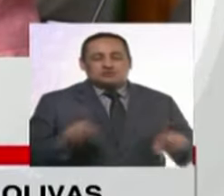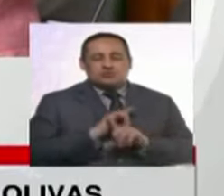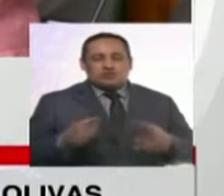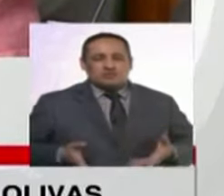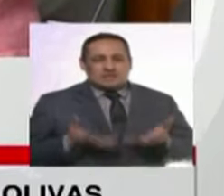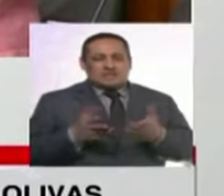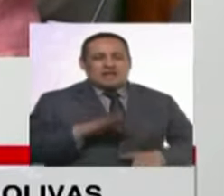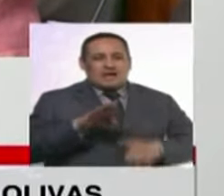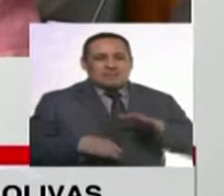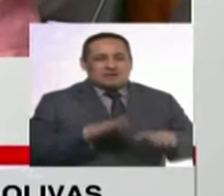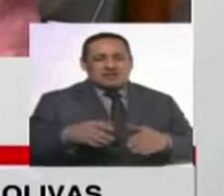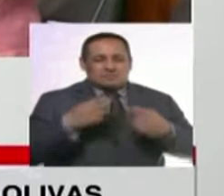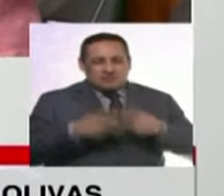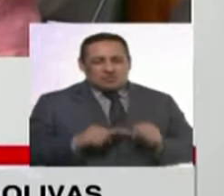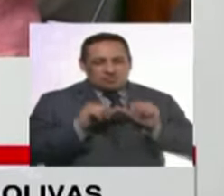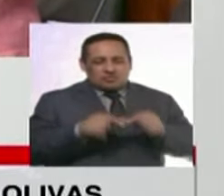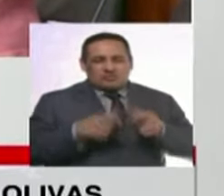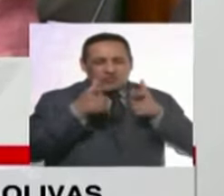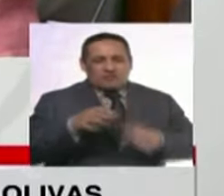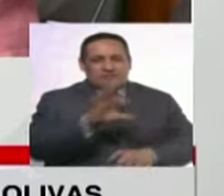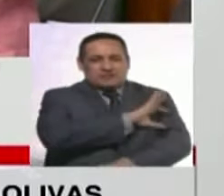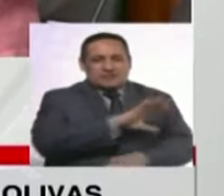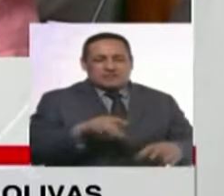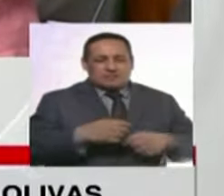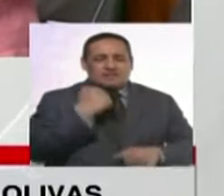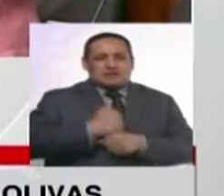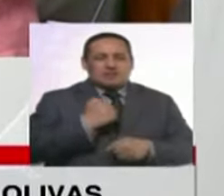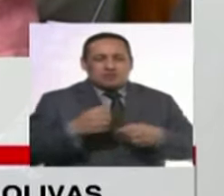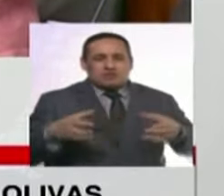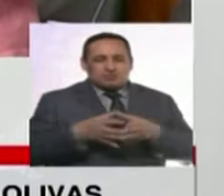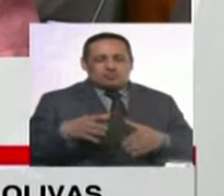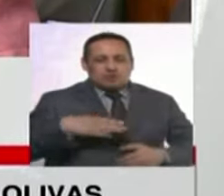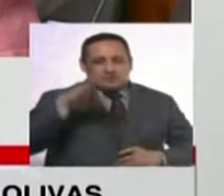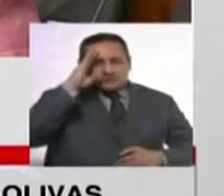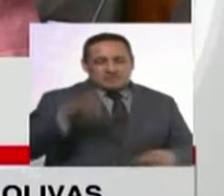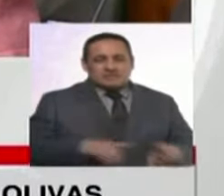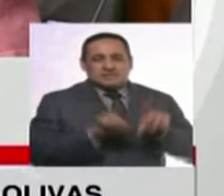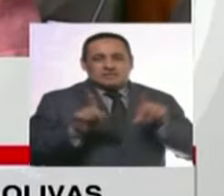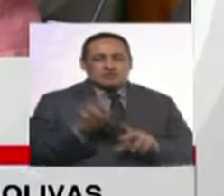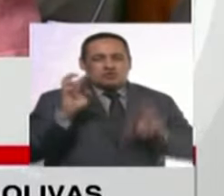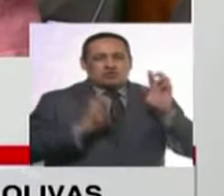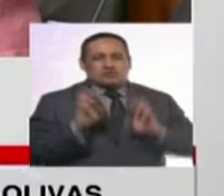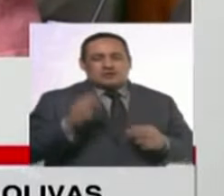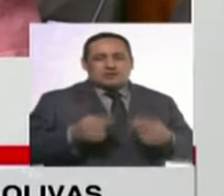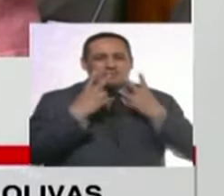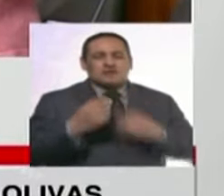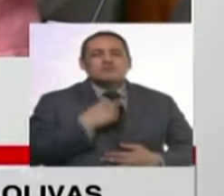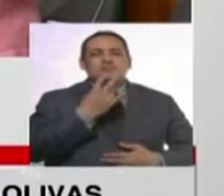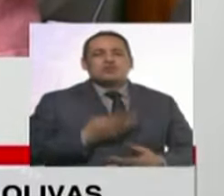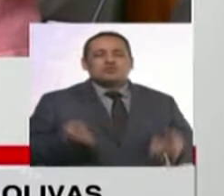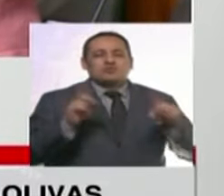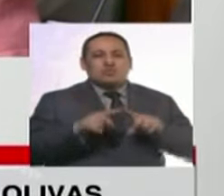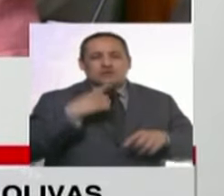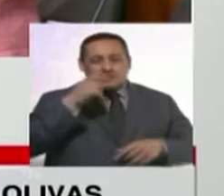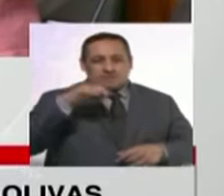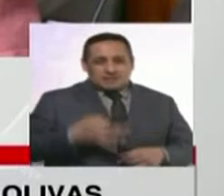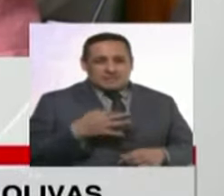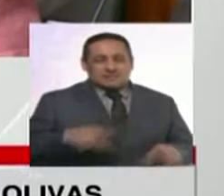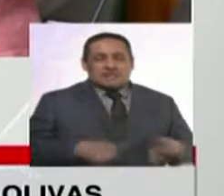daré ni un paso en mi constante fiscalización a la labor de la policía y no dudaré en alzar mi voz cuando de